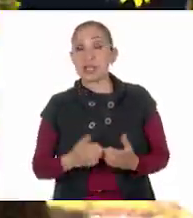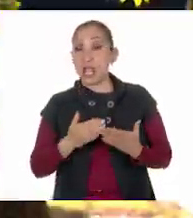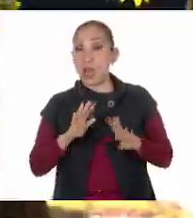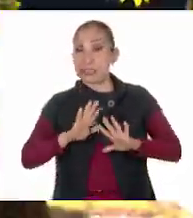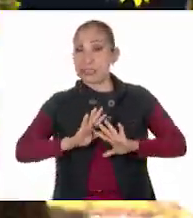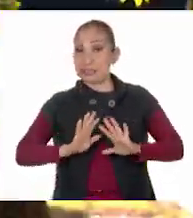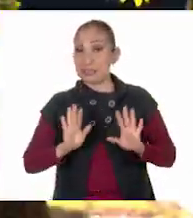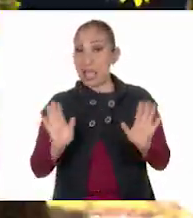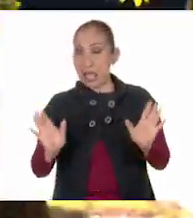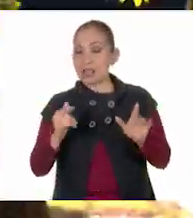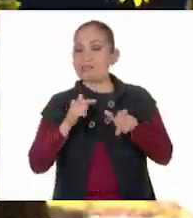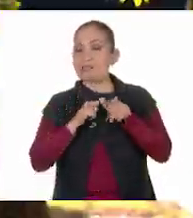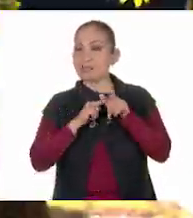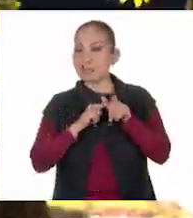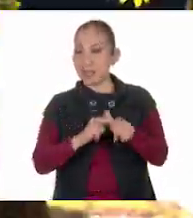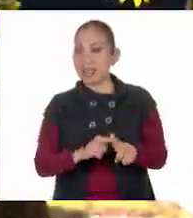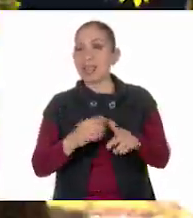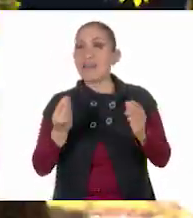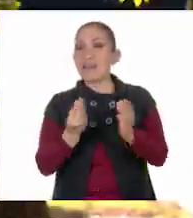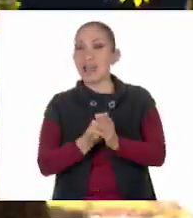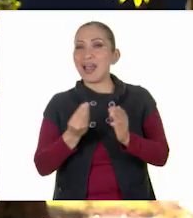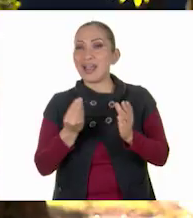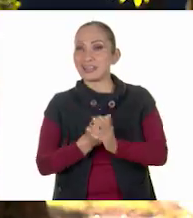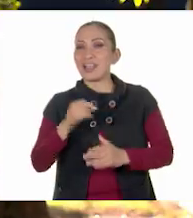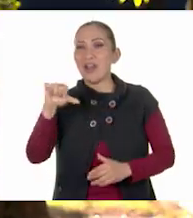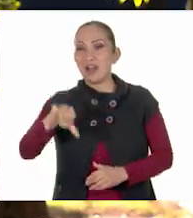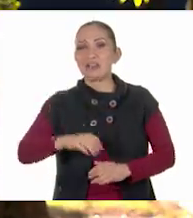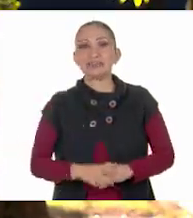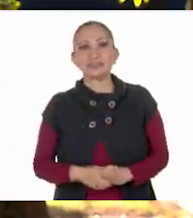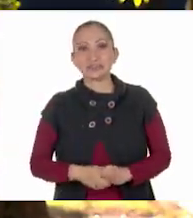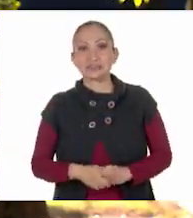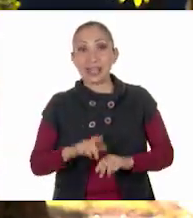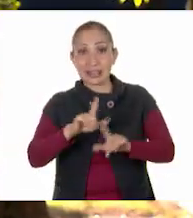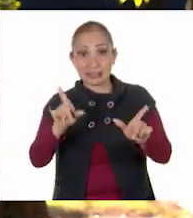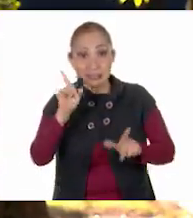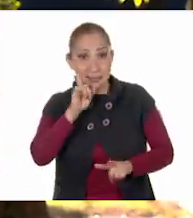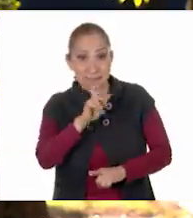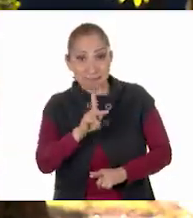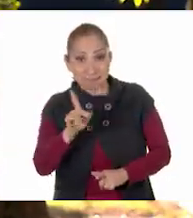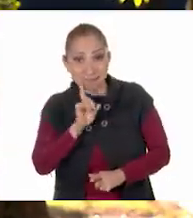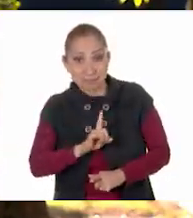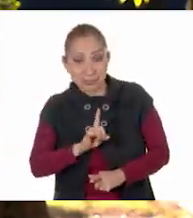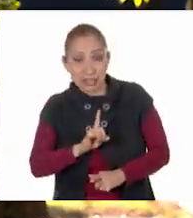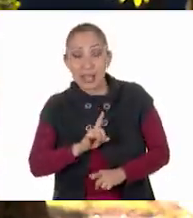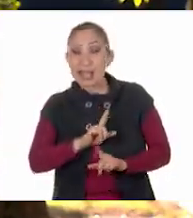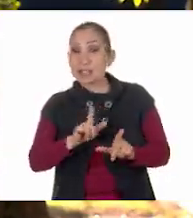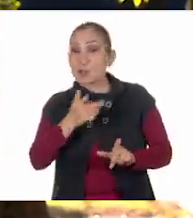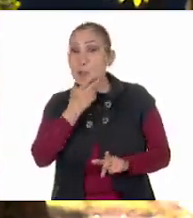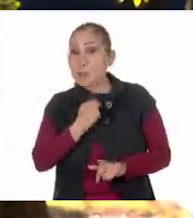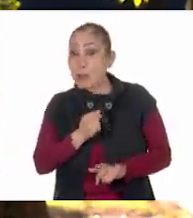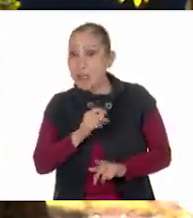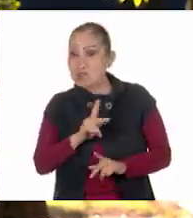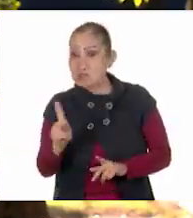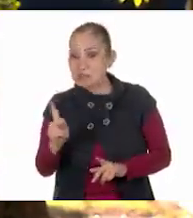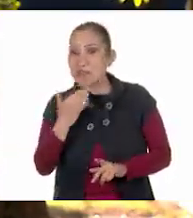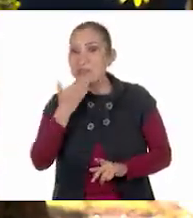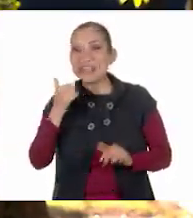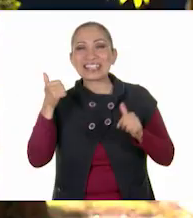es momento de seguir con el programa de hoy. ¿Listas? ¿Listos?